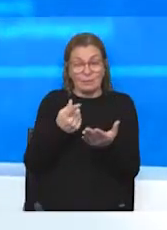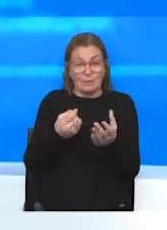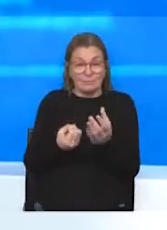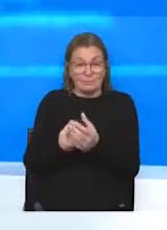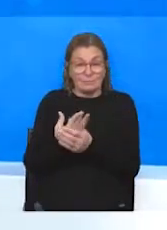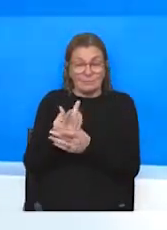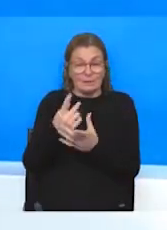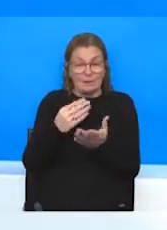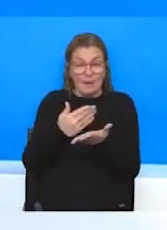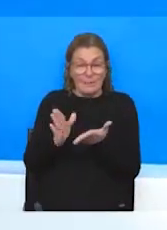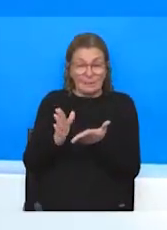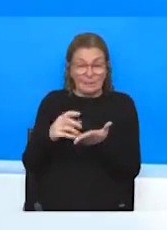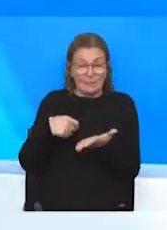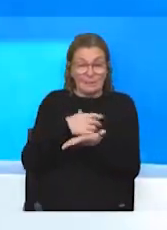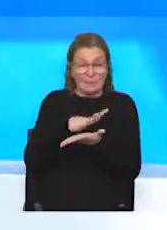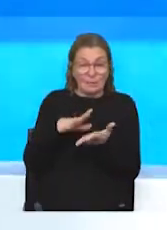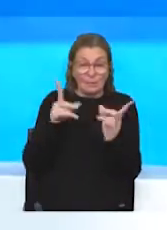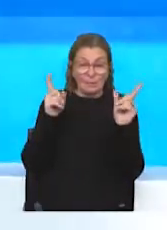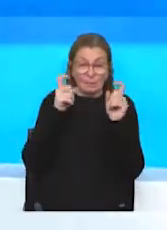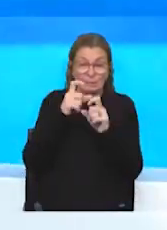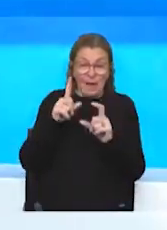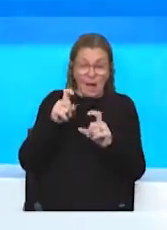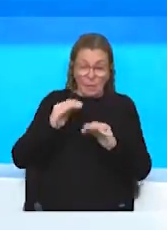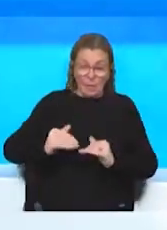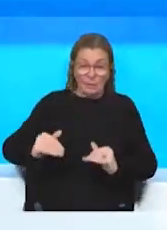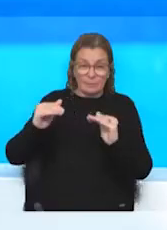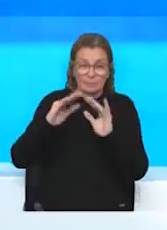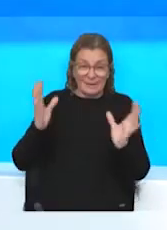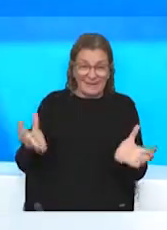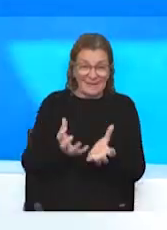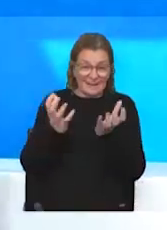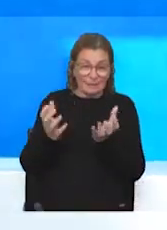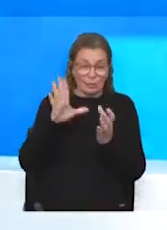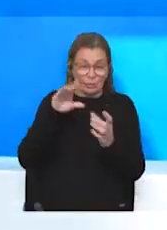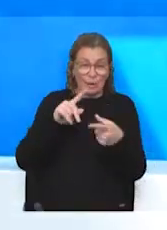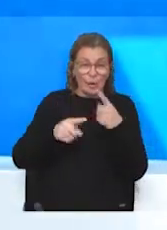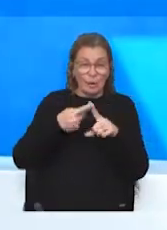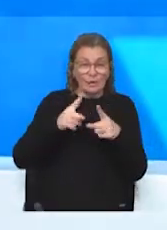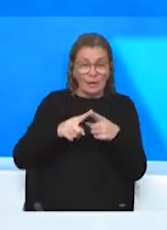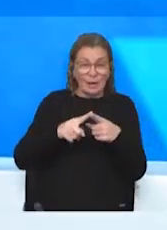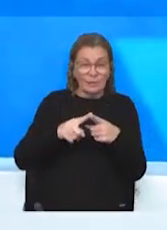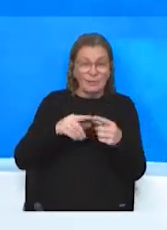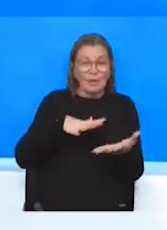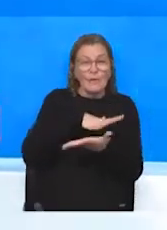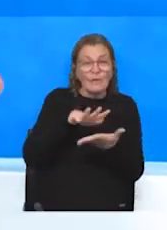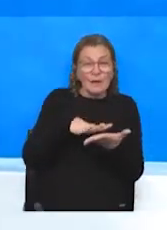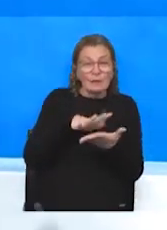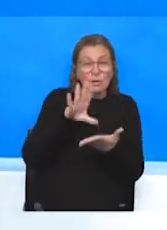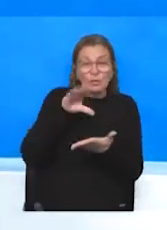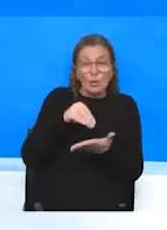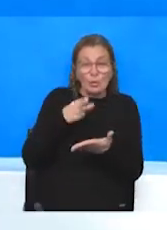y aparte bueno frente a situaciones complejas inundaciones incendios de todo la coordinadora popular y solidaria está en los barrios están todos